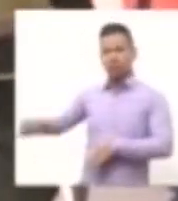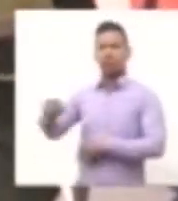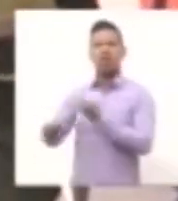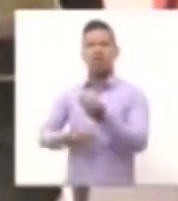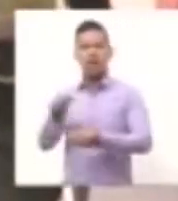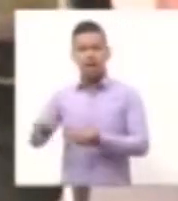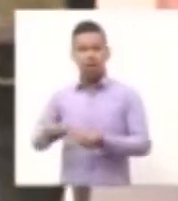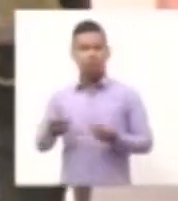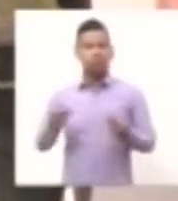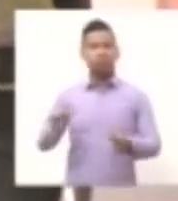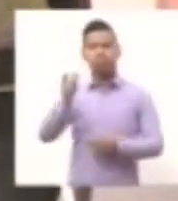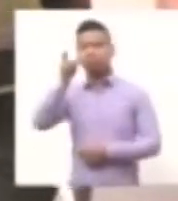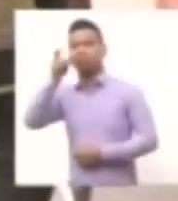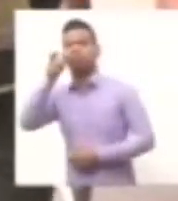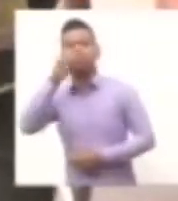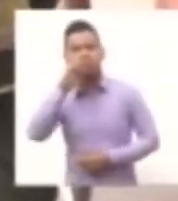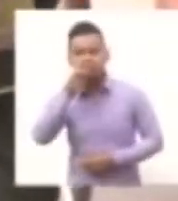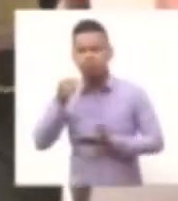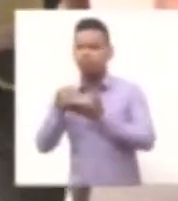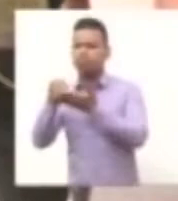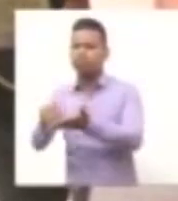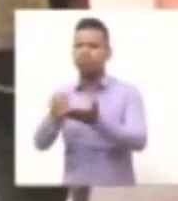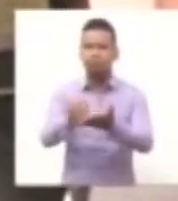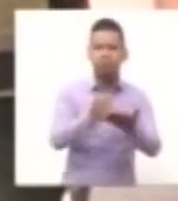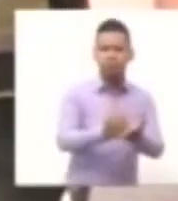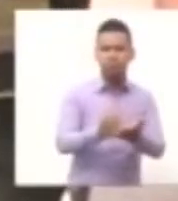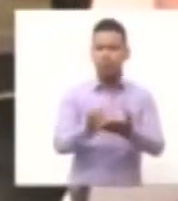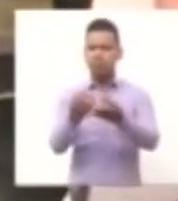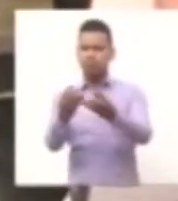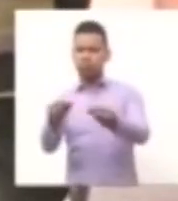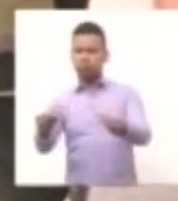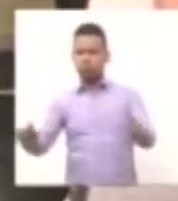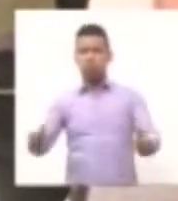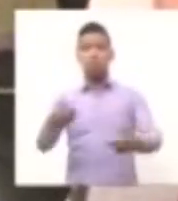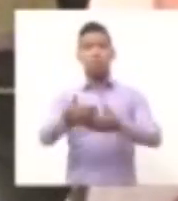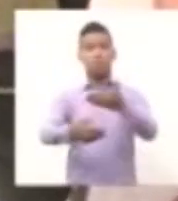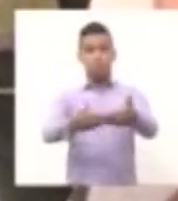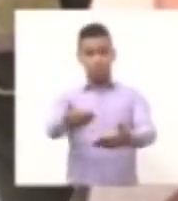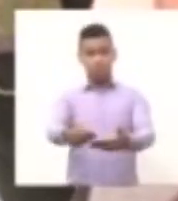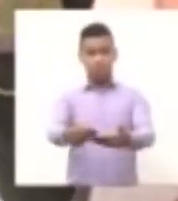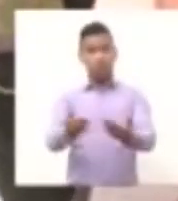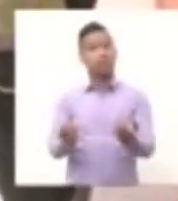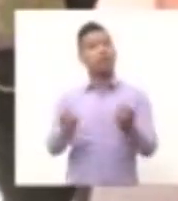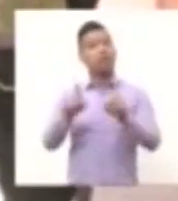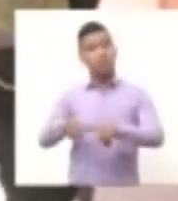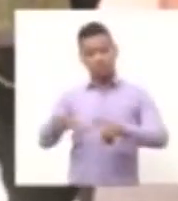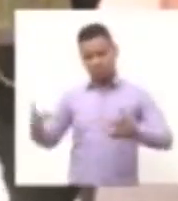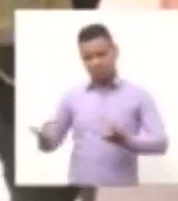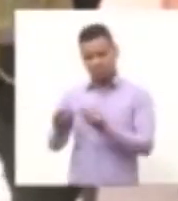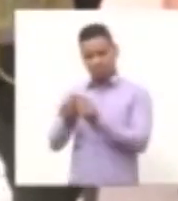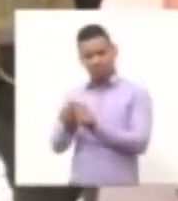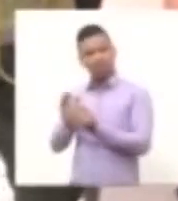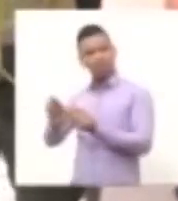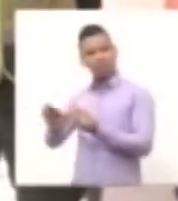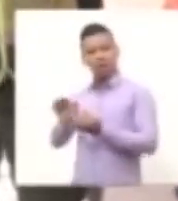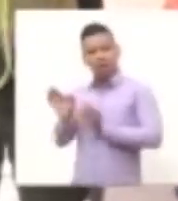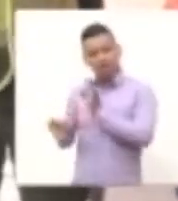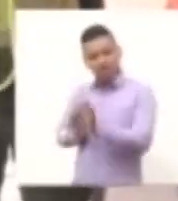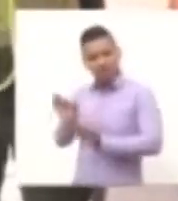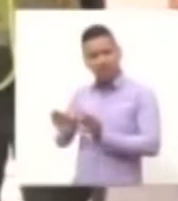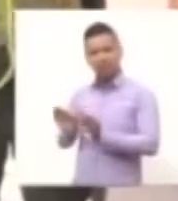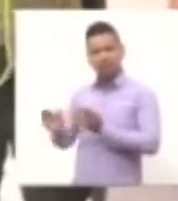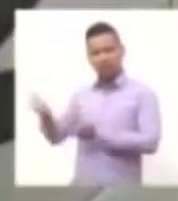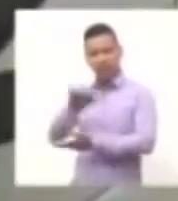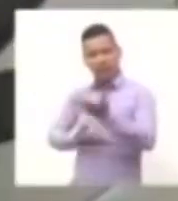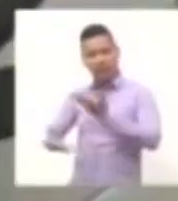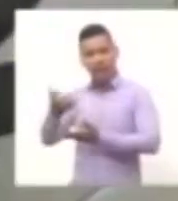en la calle, y por supuesto el trabajo que desde el Fondo de Seguridad y Convivencia en materia de